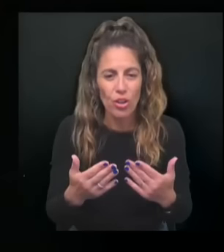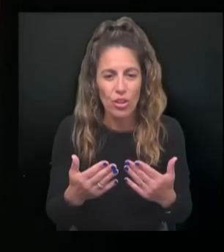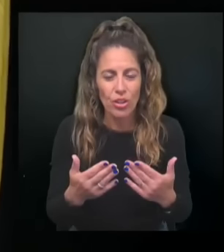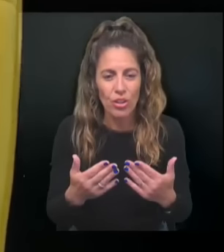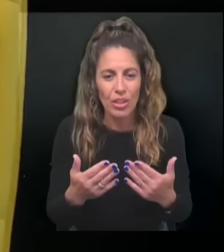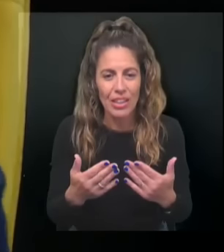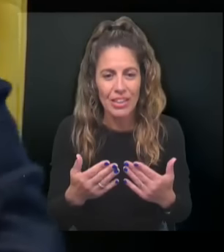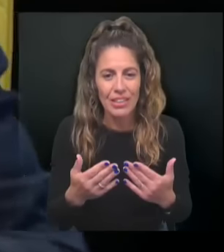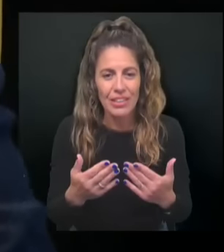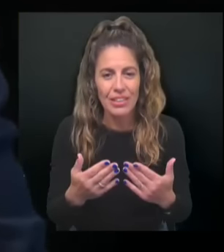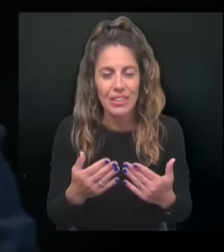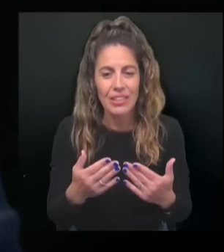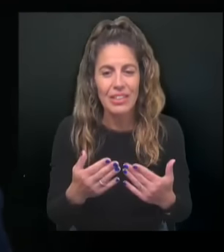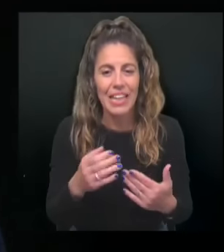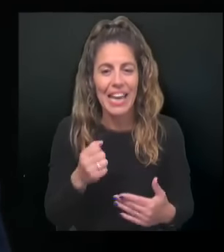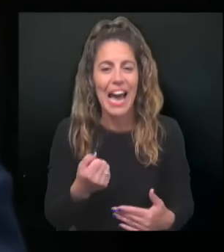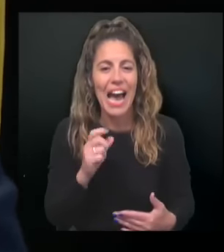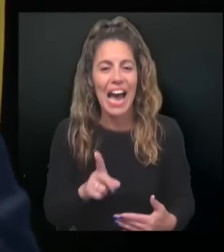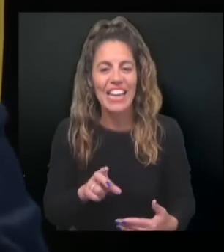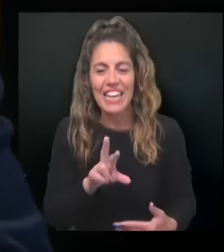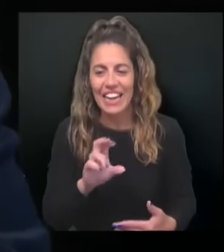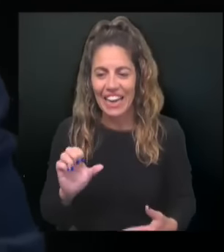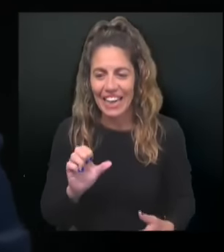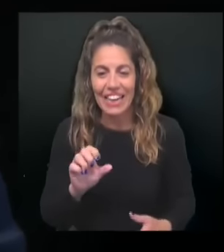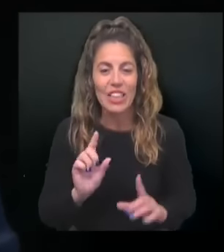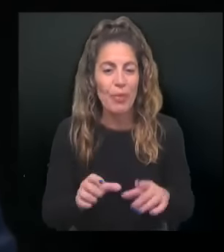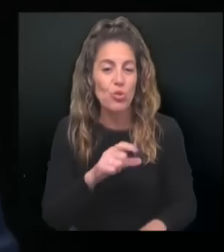era un sacerdote. Exacto. Exacto. O sea, como vos hablaste